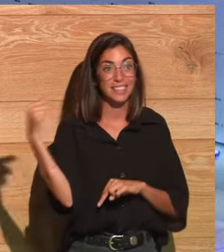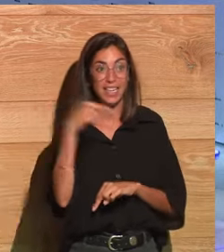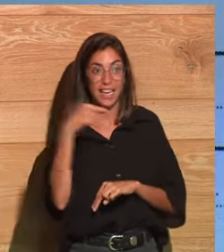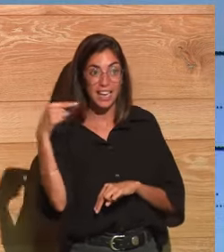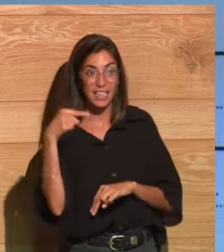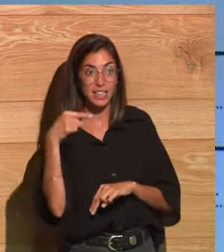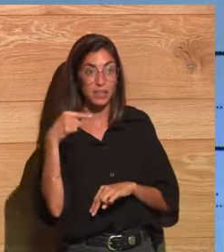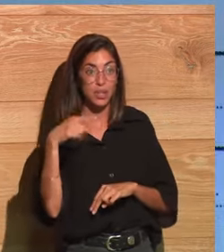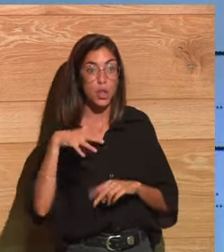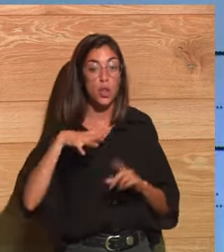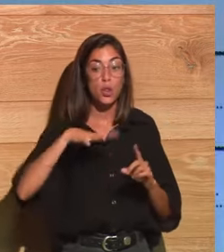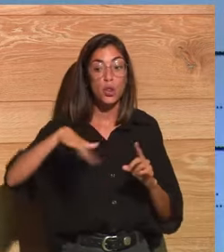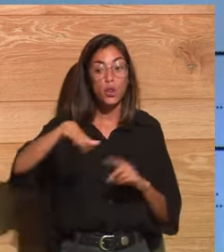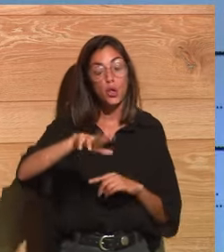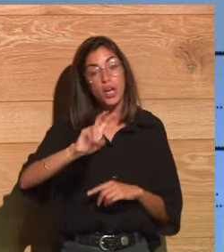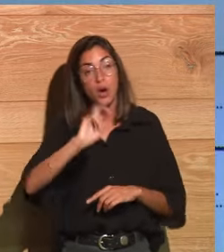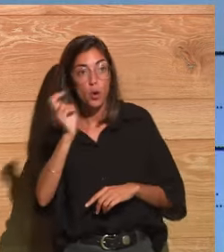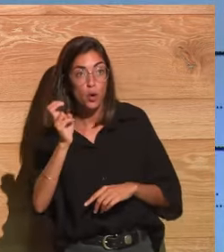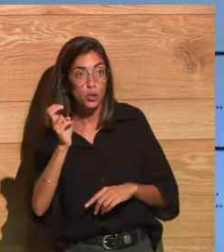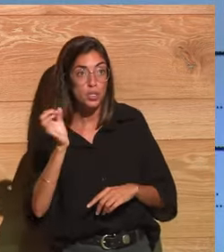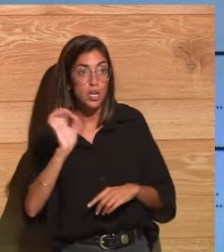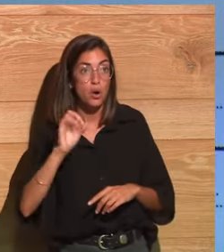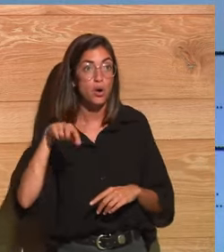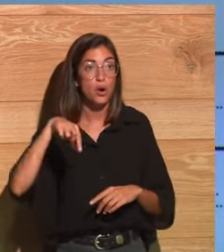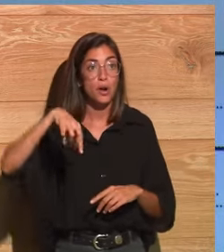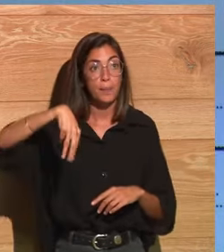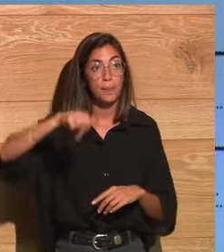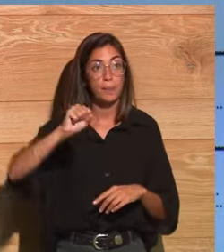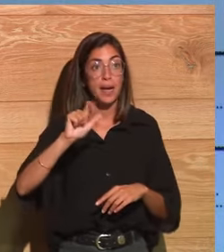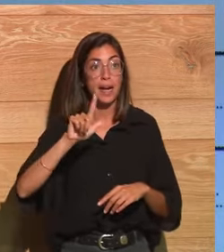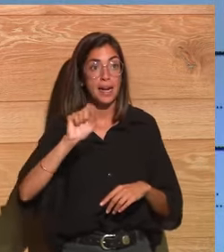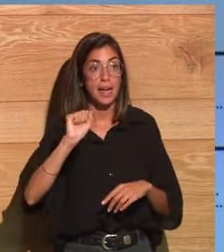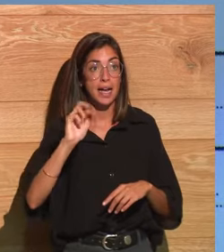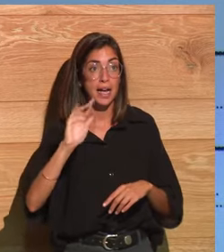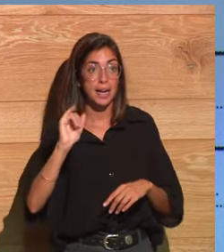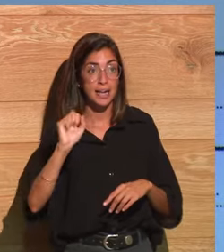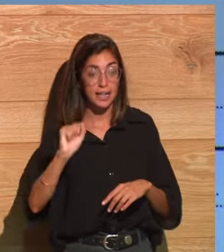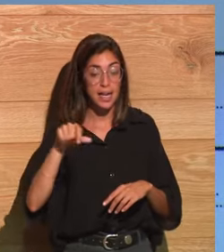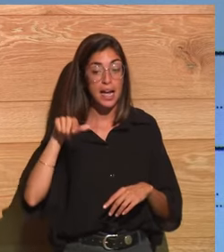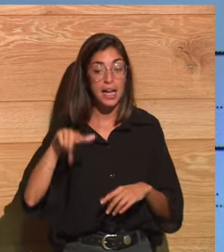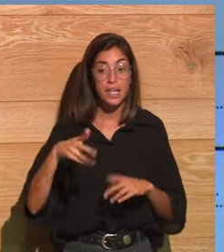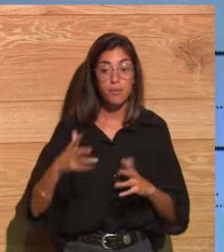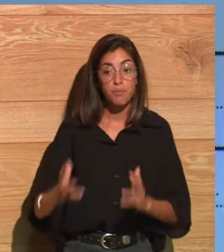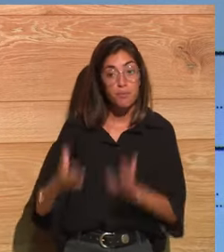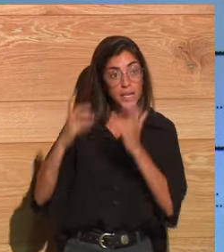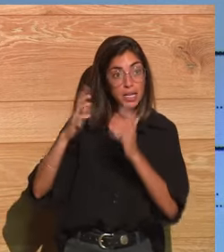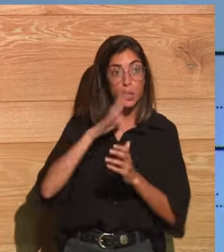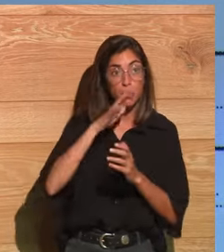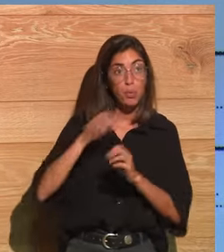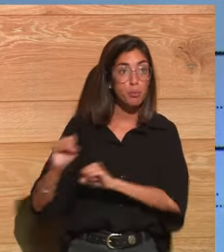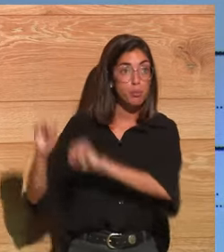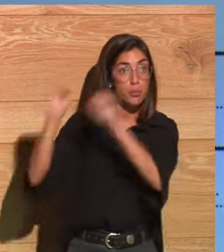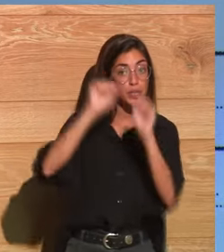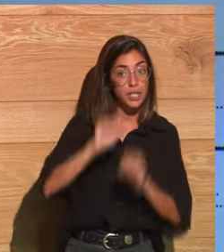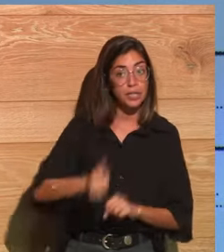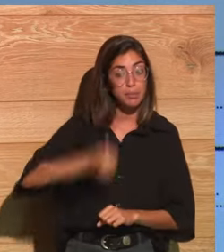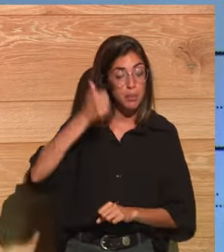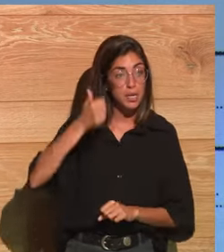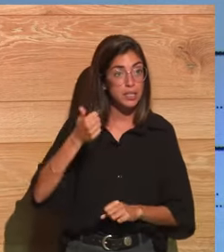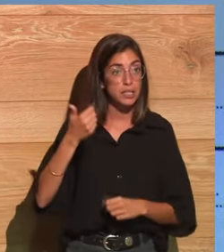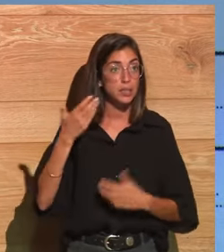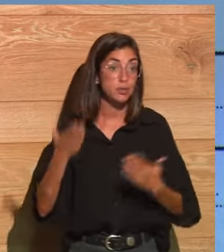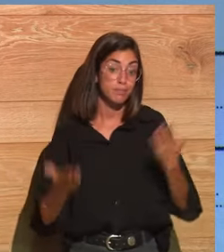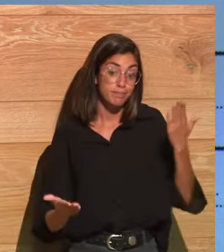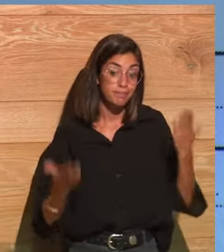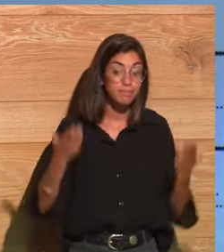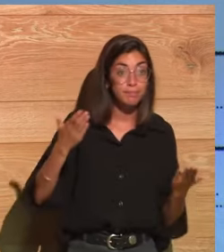uh-huh, en otro lugar y otro contexto, en aquellos lugares donde la malaria es endémica, les proporciona una ventaja porque están más protegidos. Entonces,